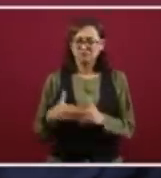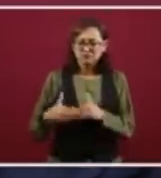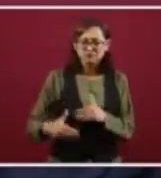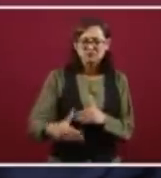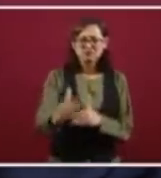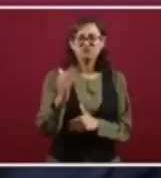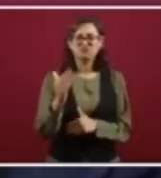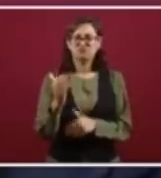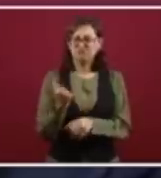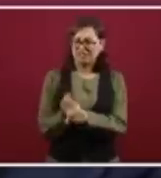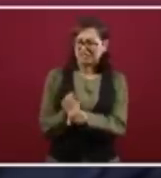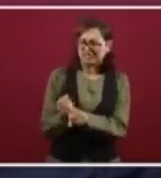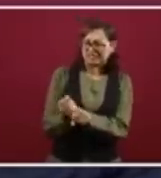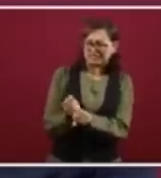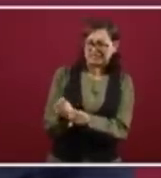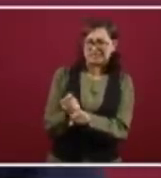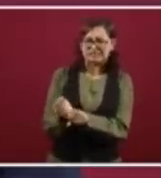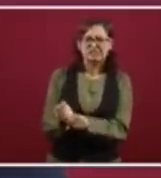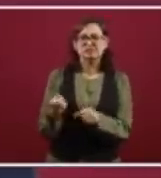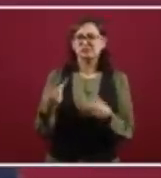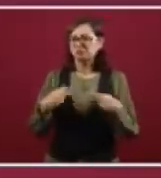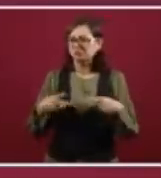torturas, desapariciones,